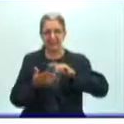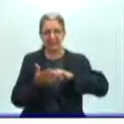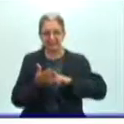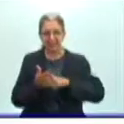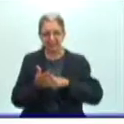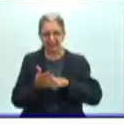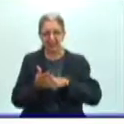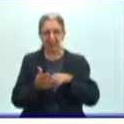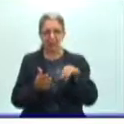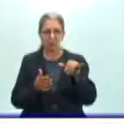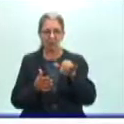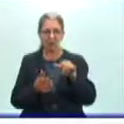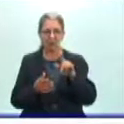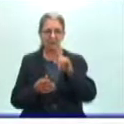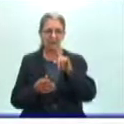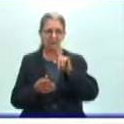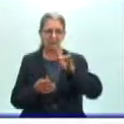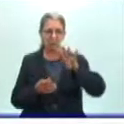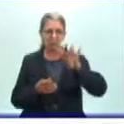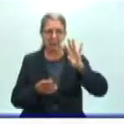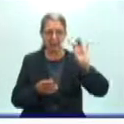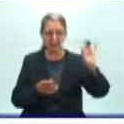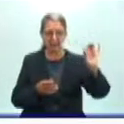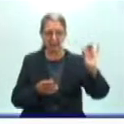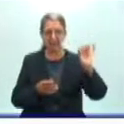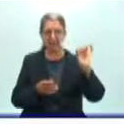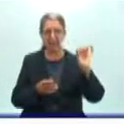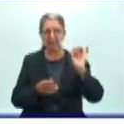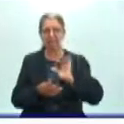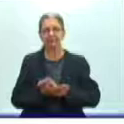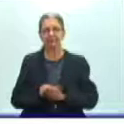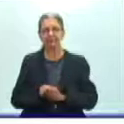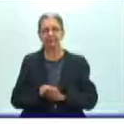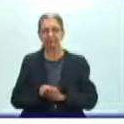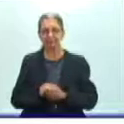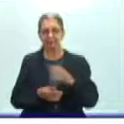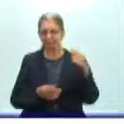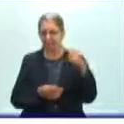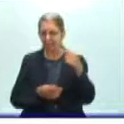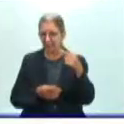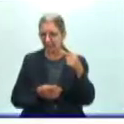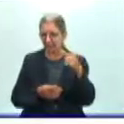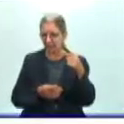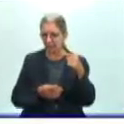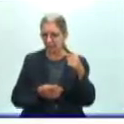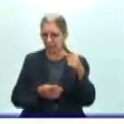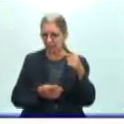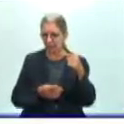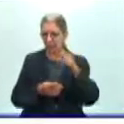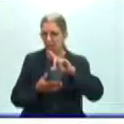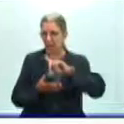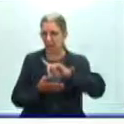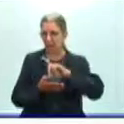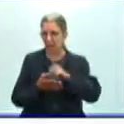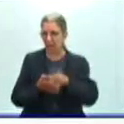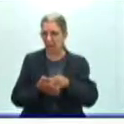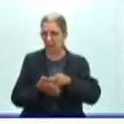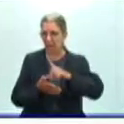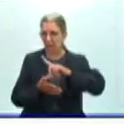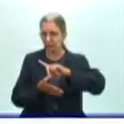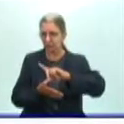a 140. Por tanto, por recta de arcos, vas a poder hallar la amplitud del